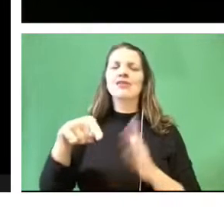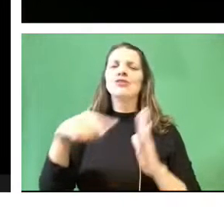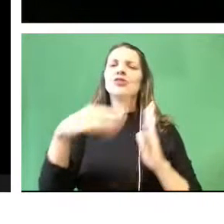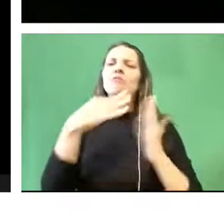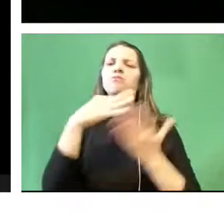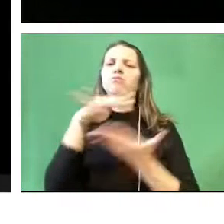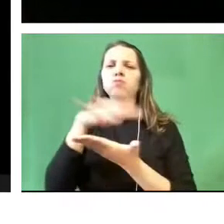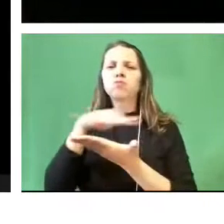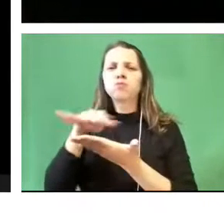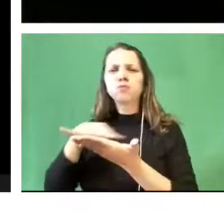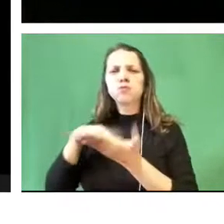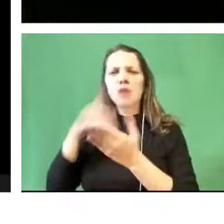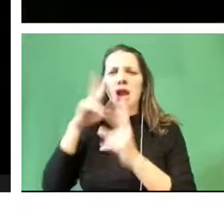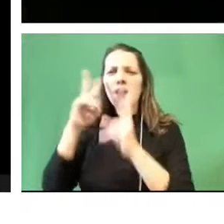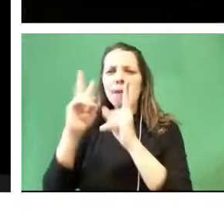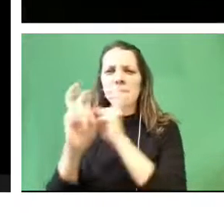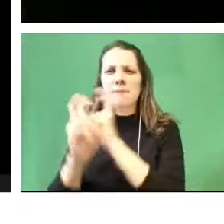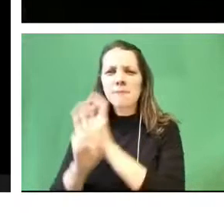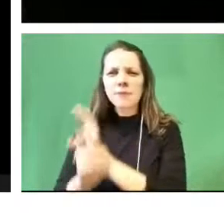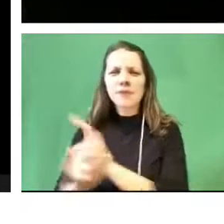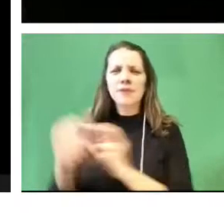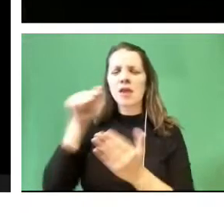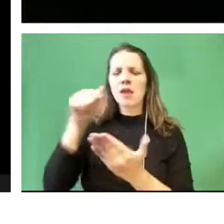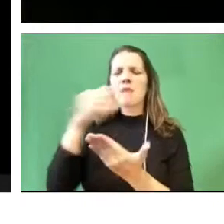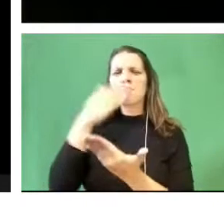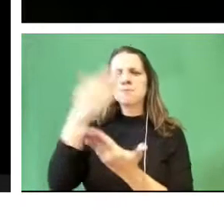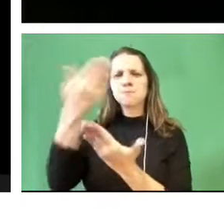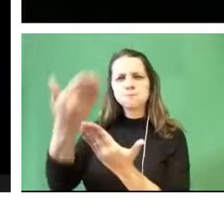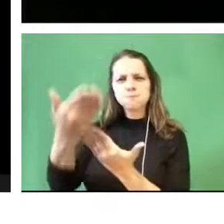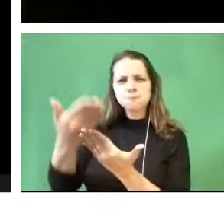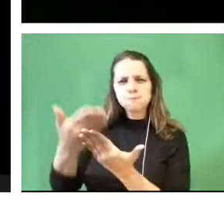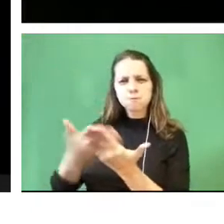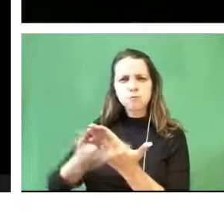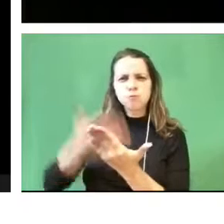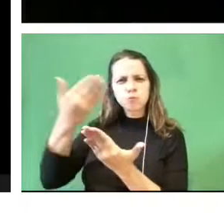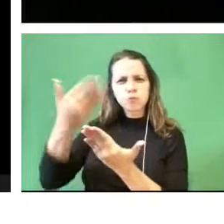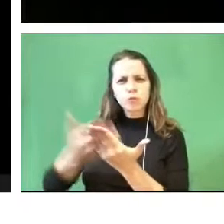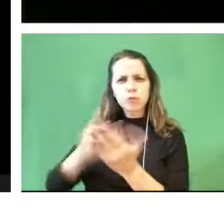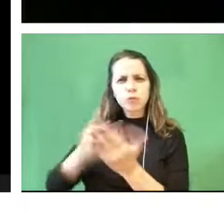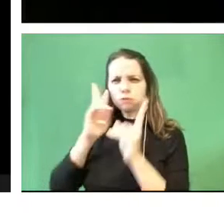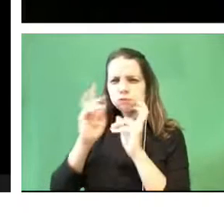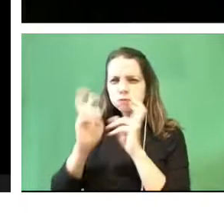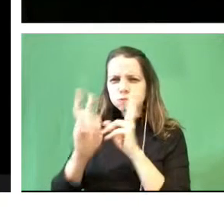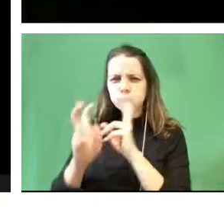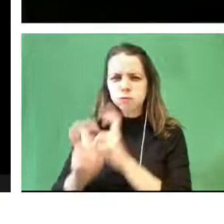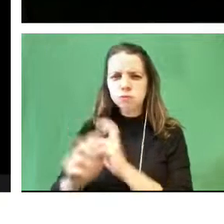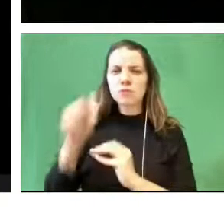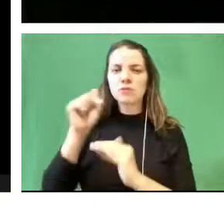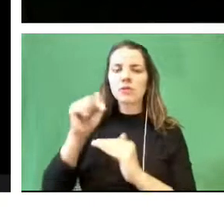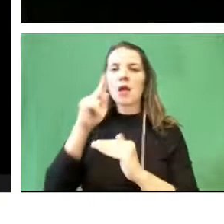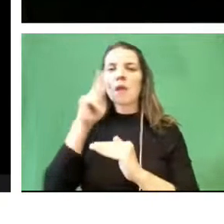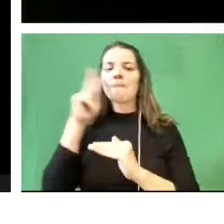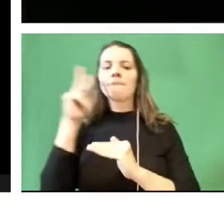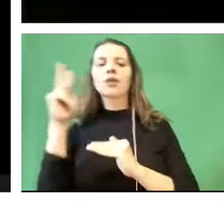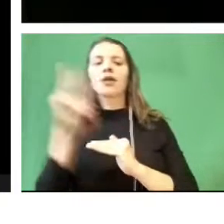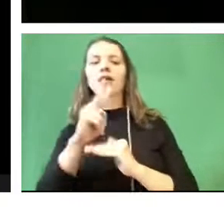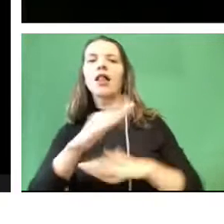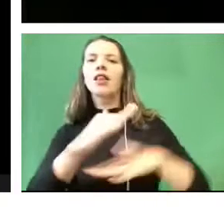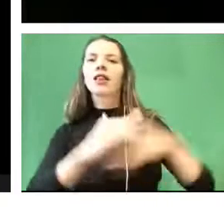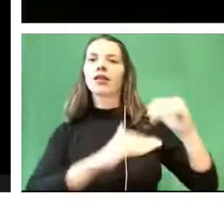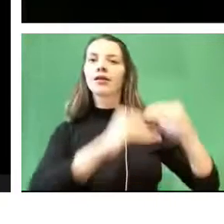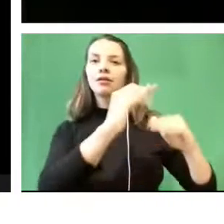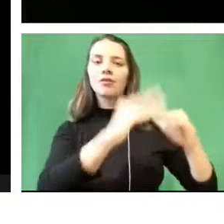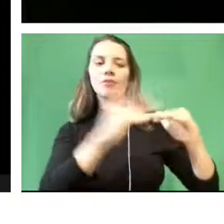año 2007 y titulada Entornos edilicios de inclusión, una mirada desde la arquitectura, en la cual